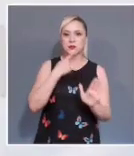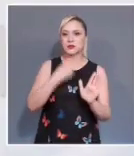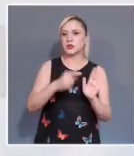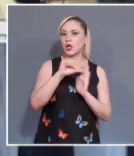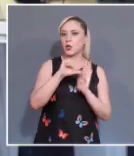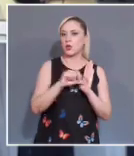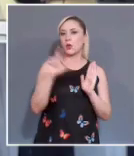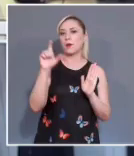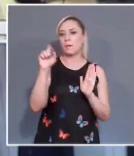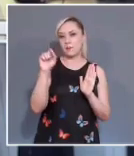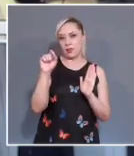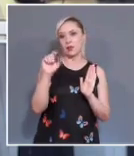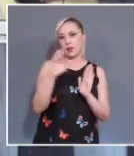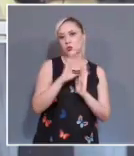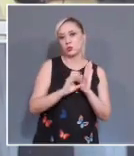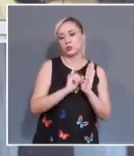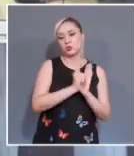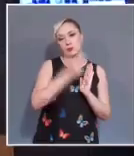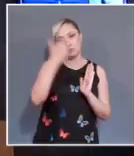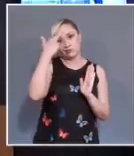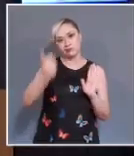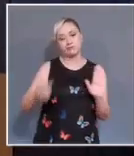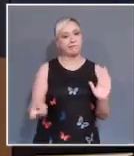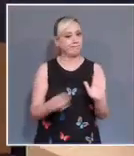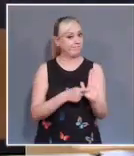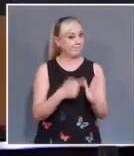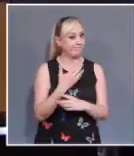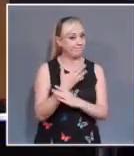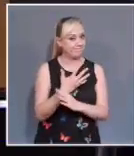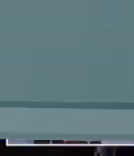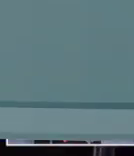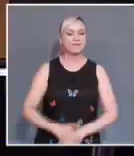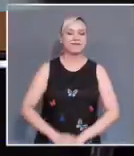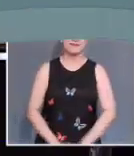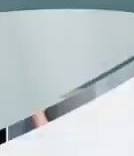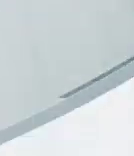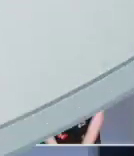el canal del Poder Judicial de la Federación, Citlali Pérez.